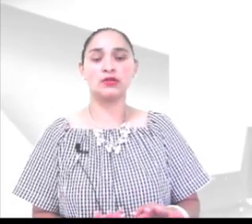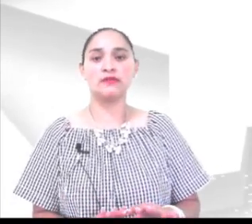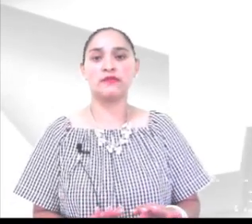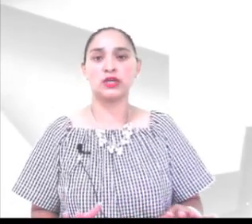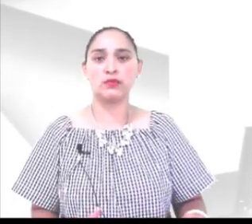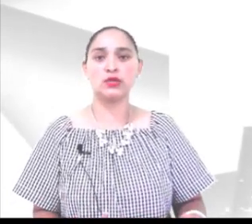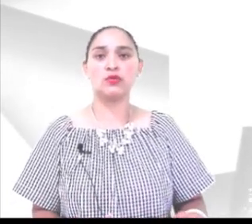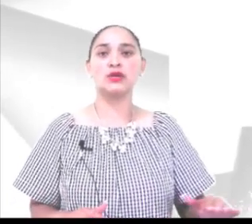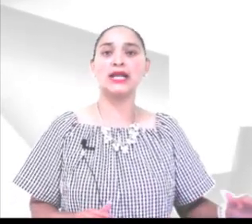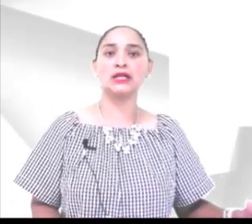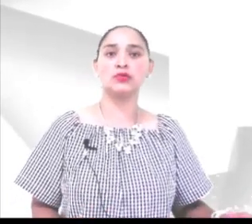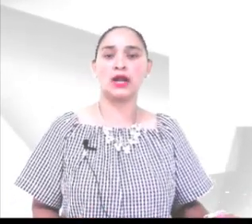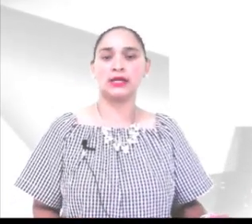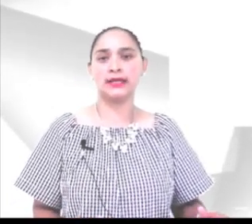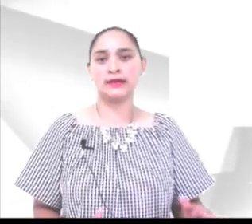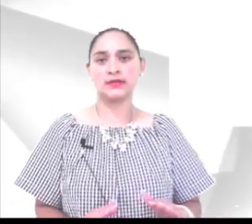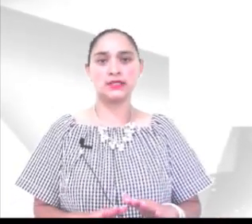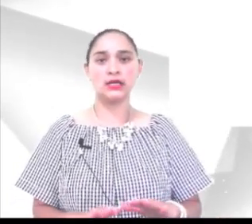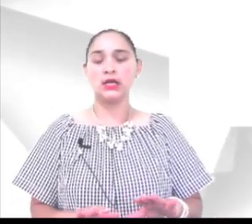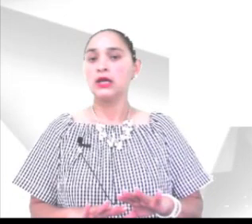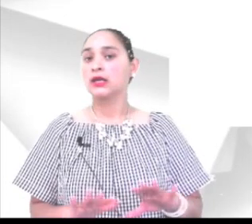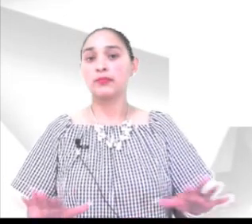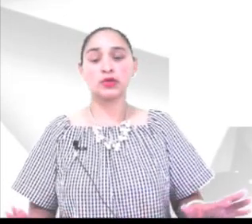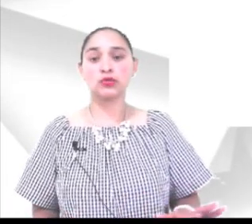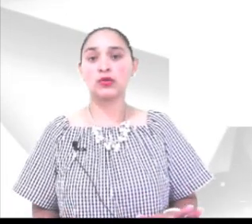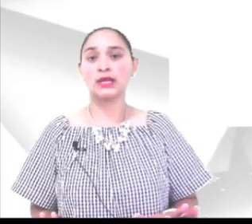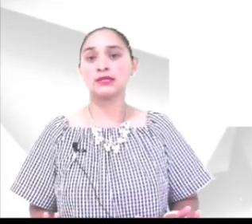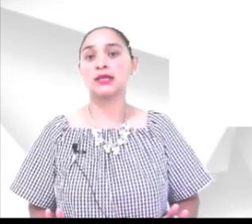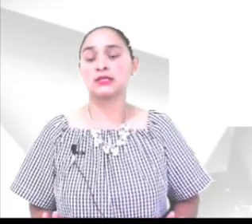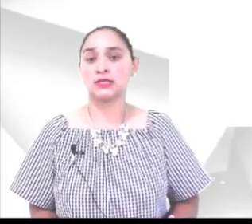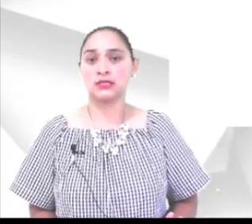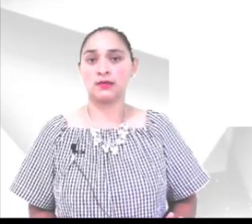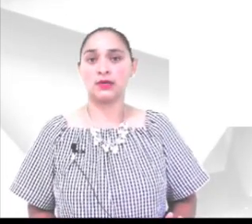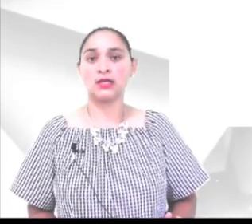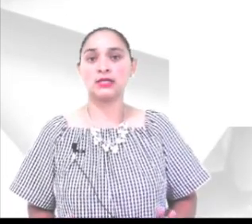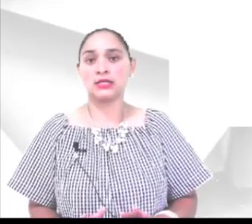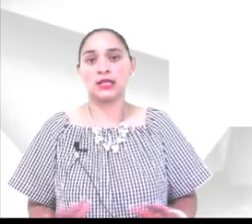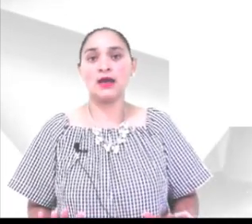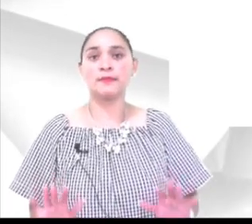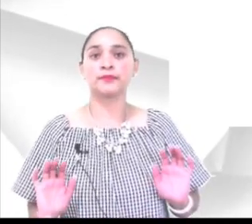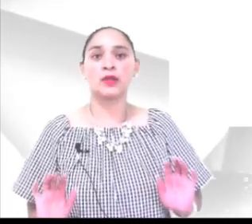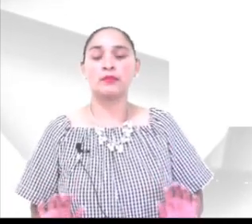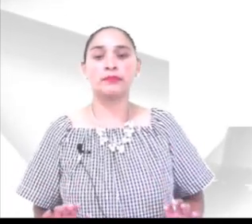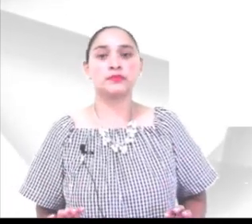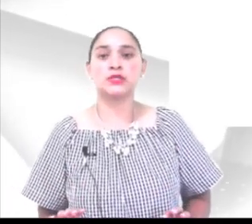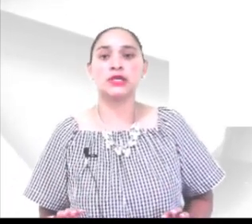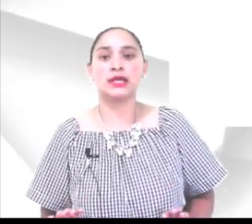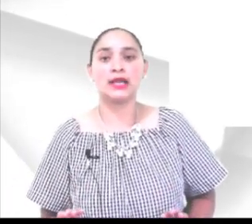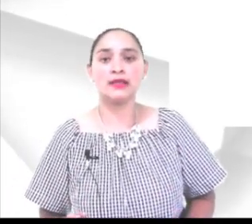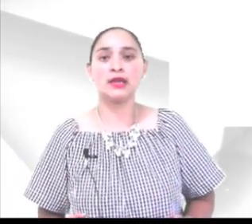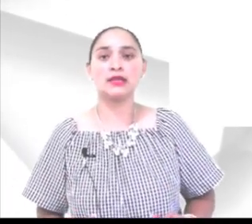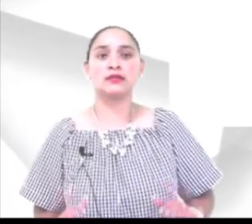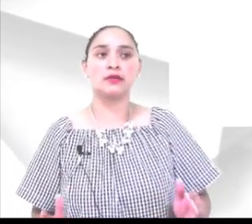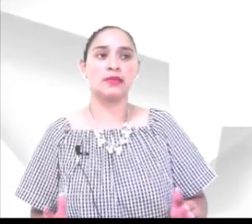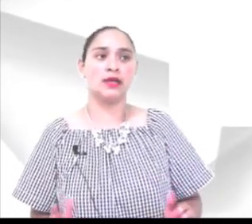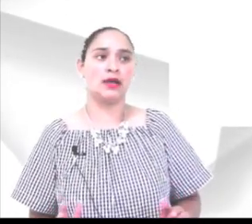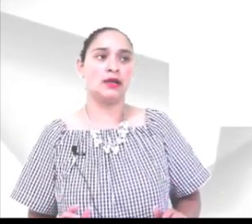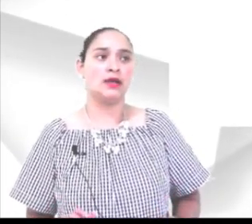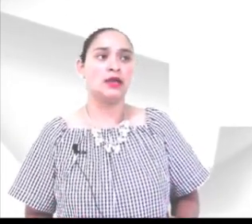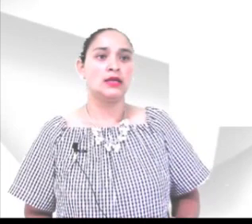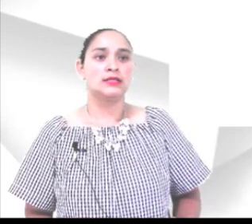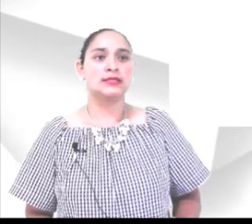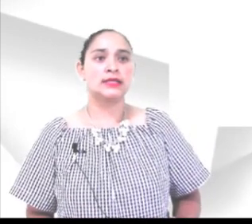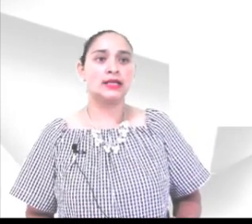estamos hablando de fenómeno natural. Quiere decir que por naturaleza existe, ¿verdad?, y se da sin que nadie